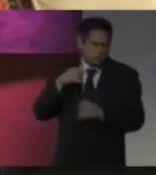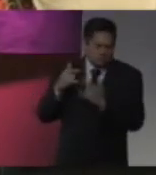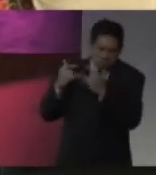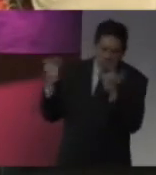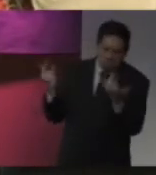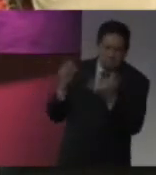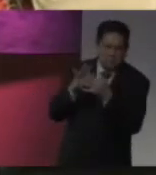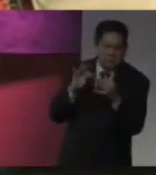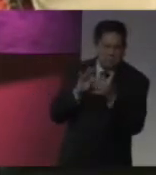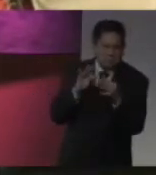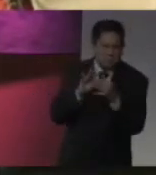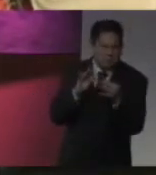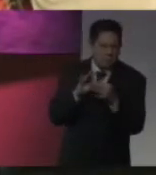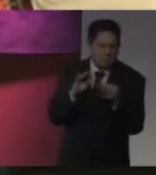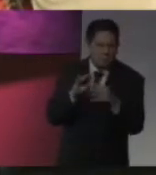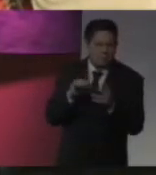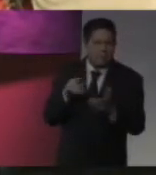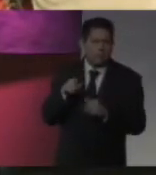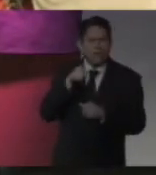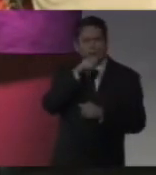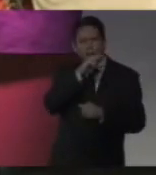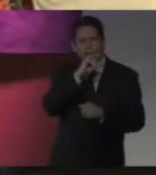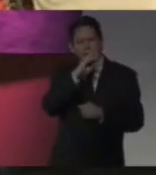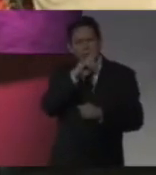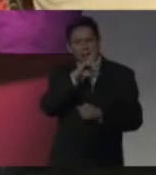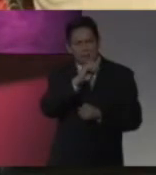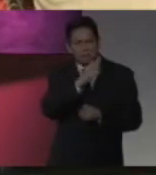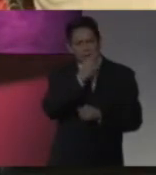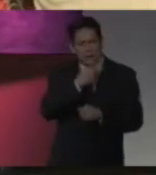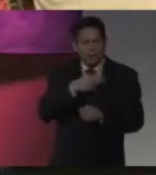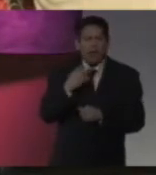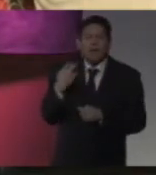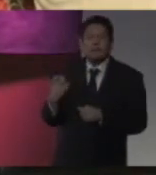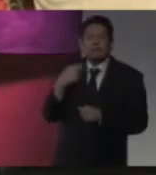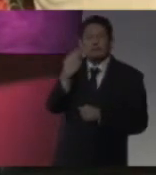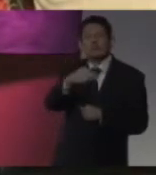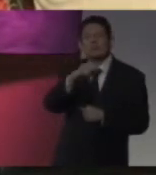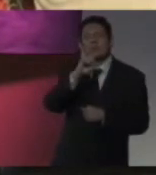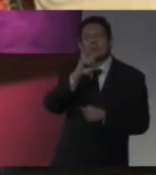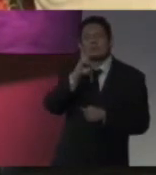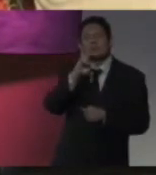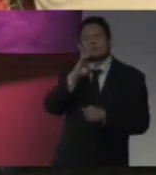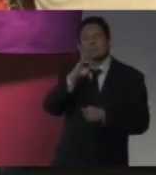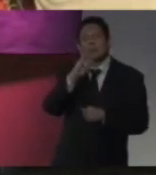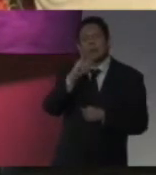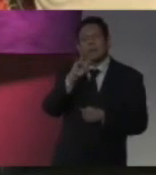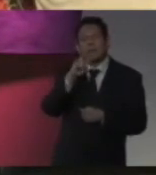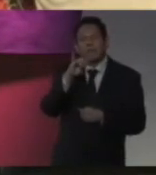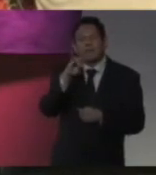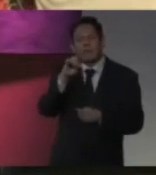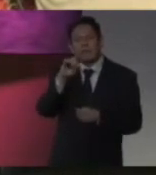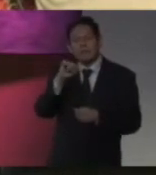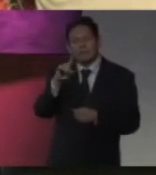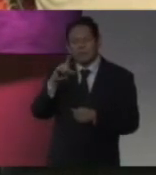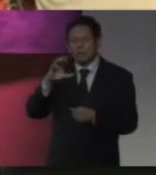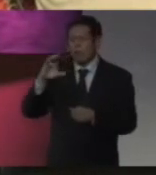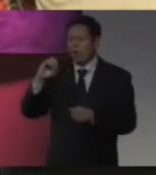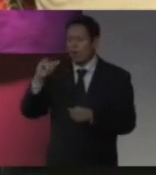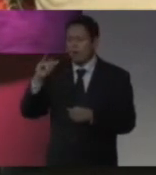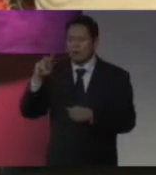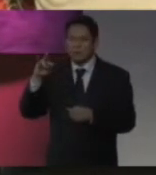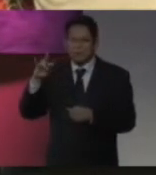las que le pusieron ese título. Y entonces yo me digo, ¿cómo pasar de este concepto